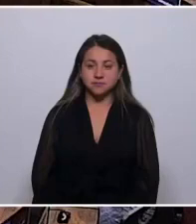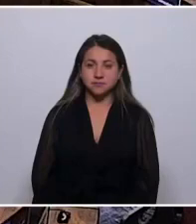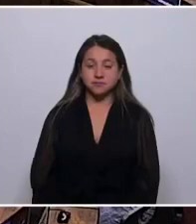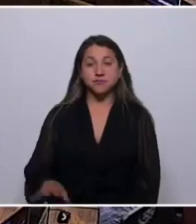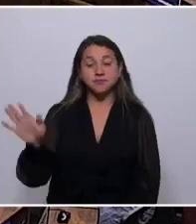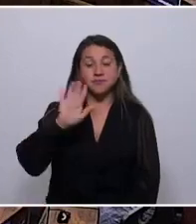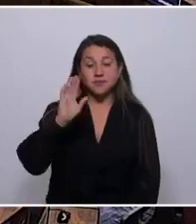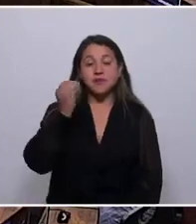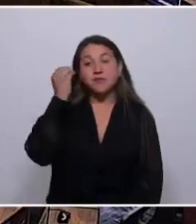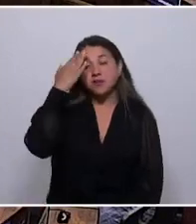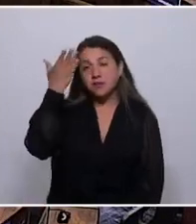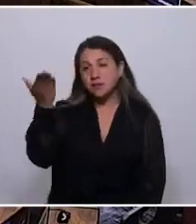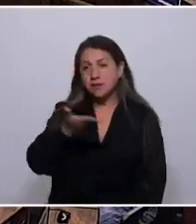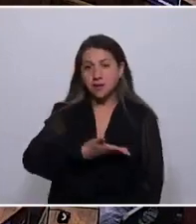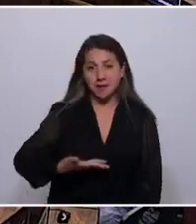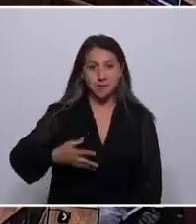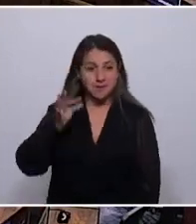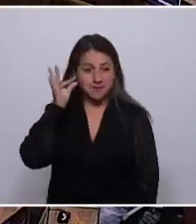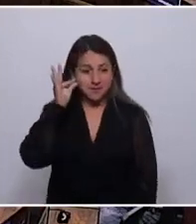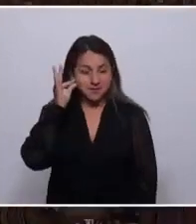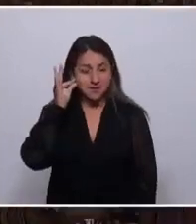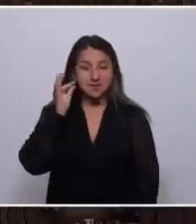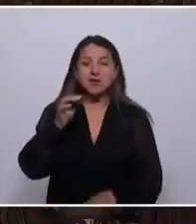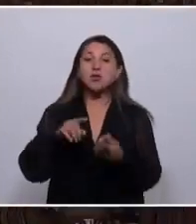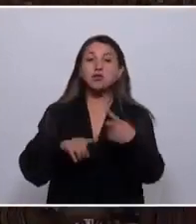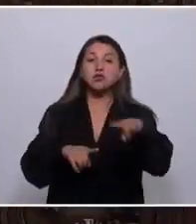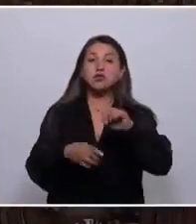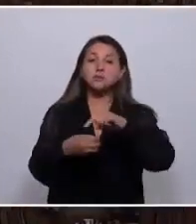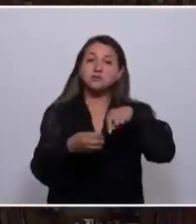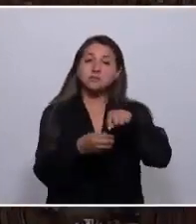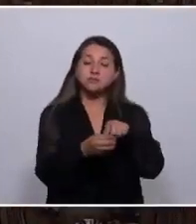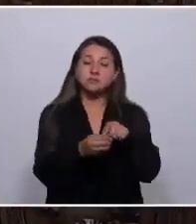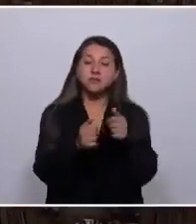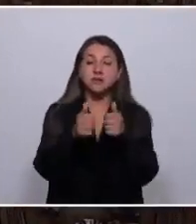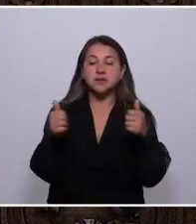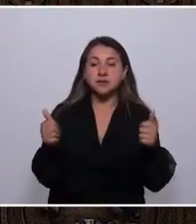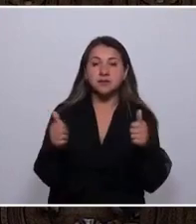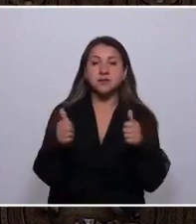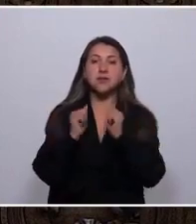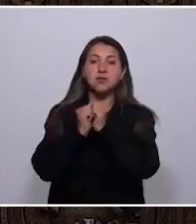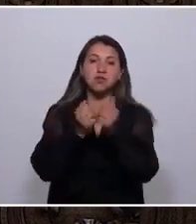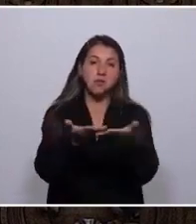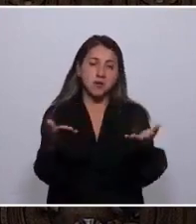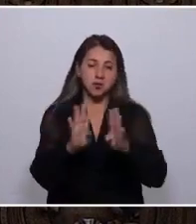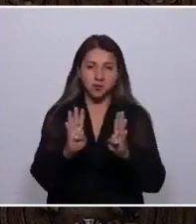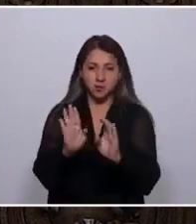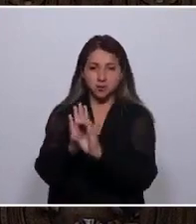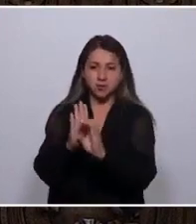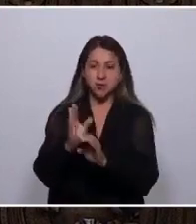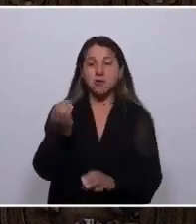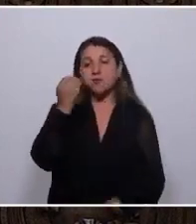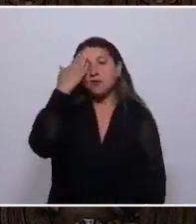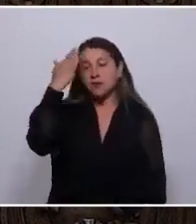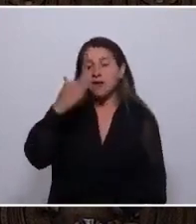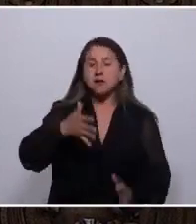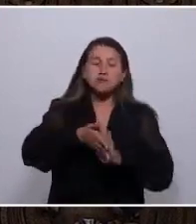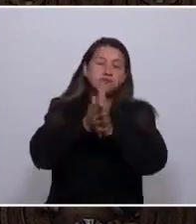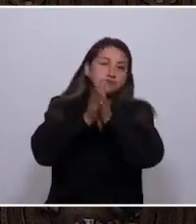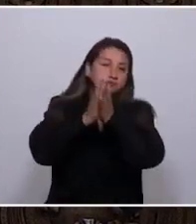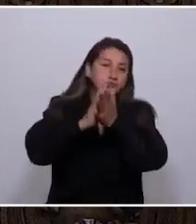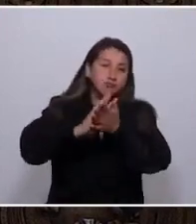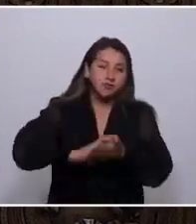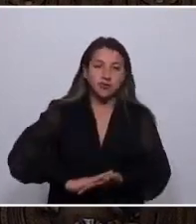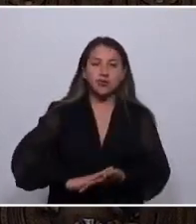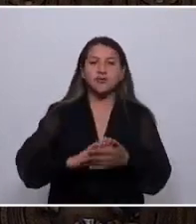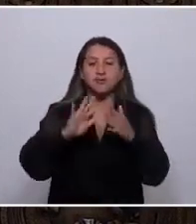Buenos días, señora presidenta, demás integrantes de la mesa directiva y colegas constituyentes. Buenos días a todas y todos quienes